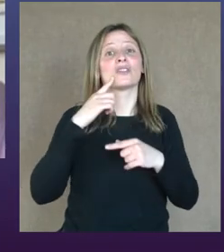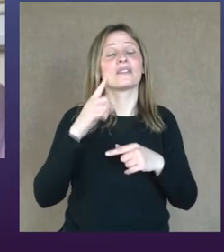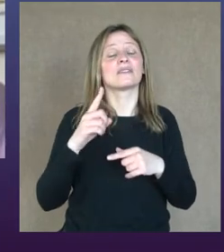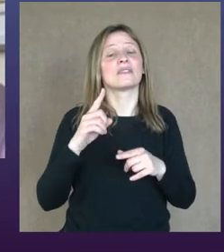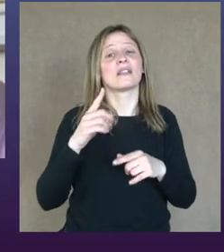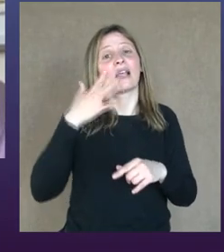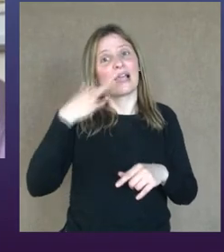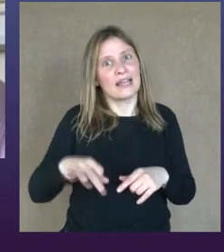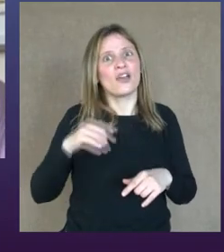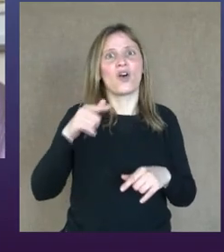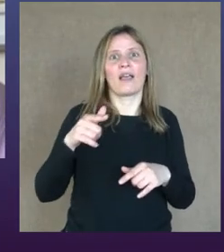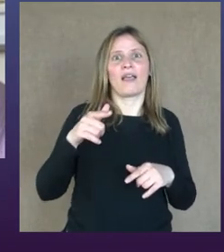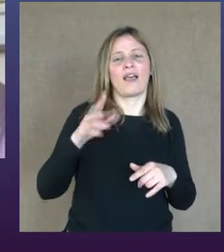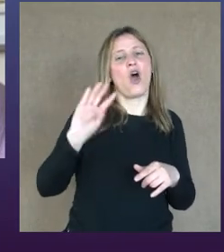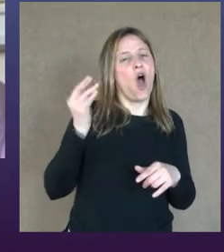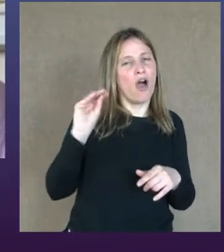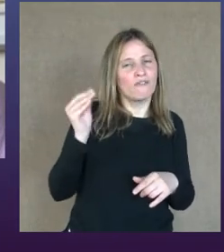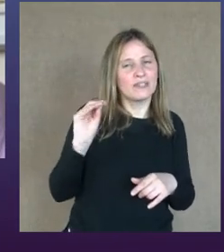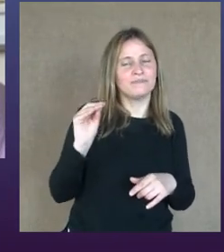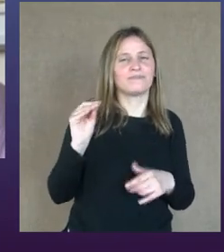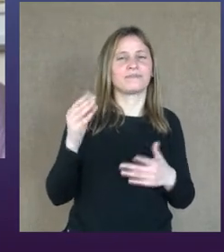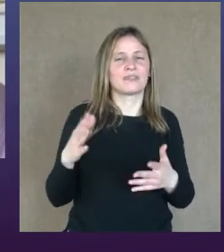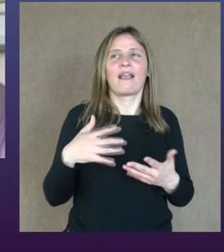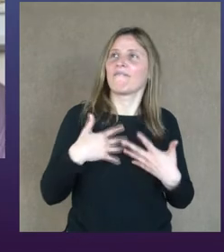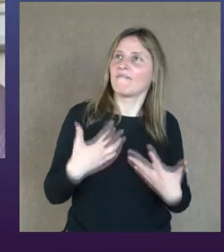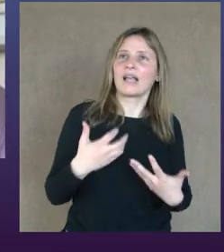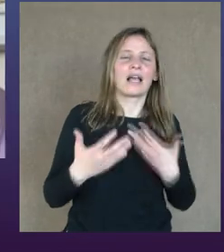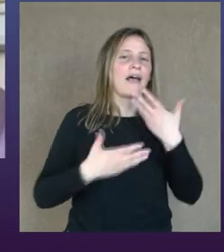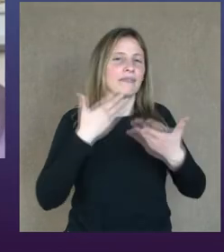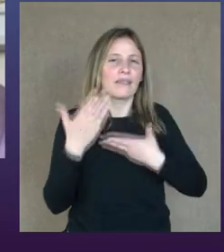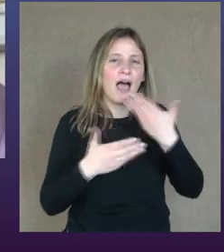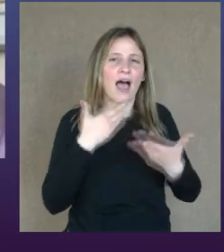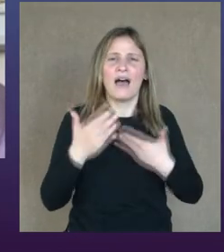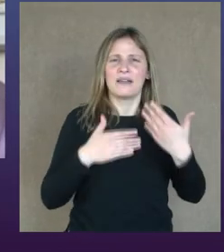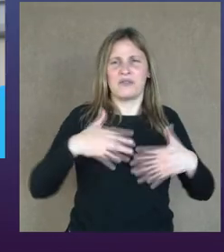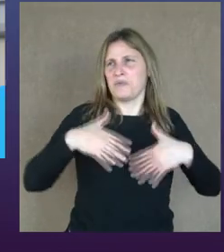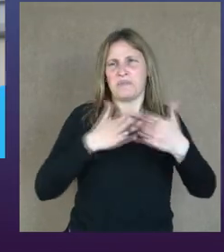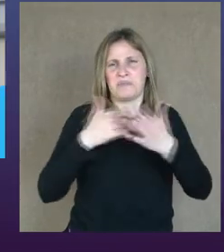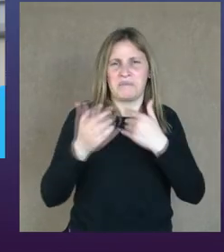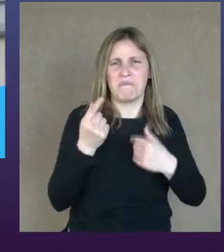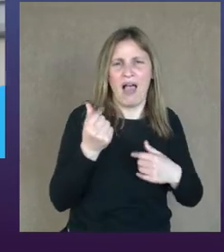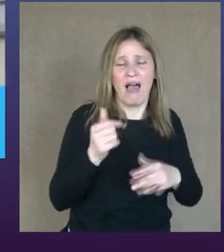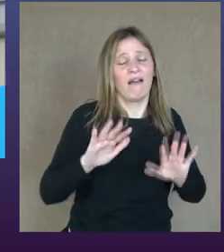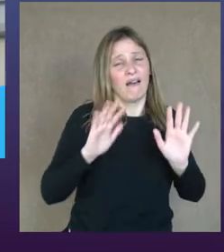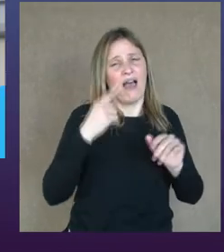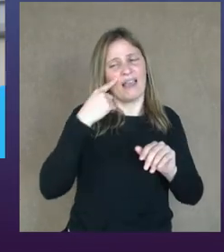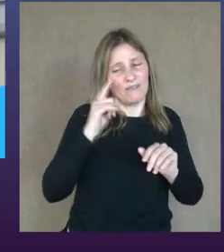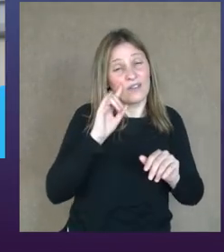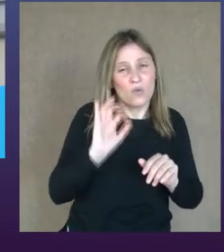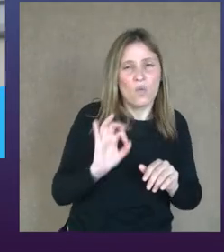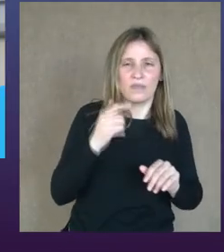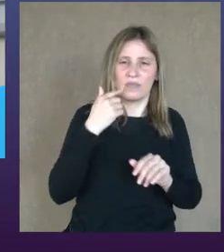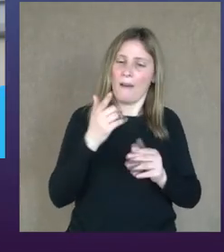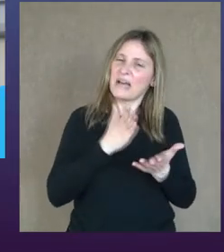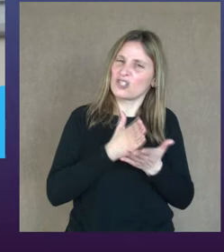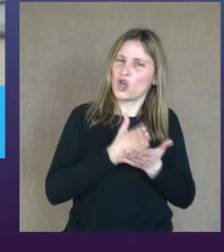que ese riesgo de cuando uno es joven y tiene ganas de cantar y cantaría por cualquier dinero, tendríamos que ser más solidarios